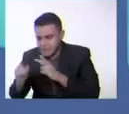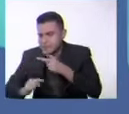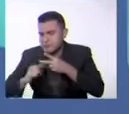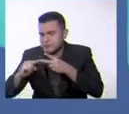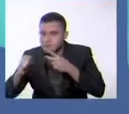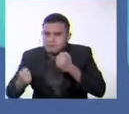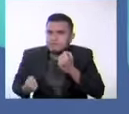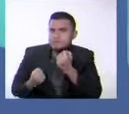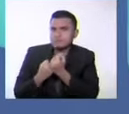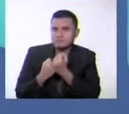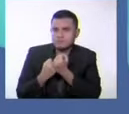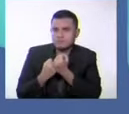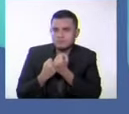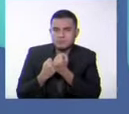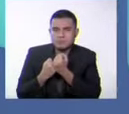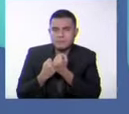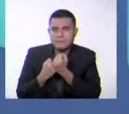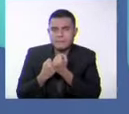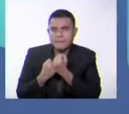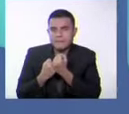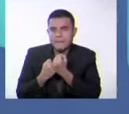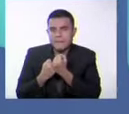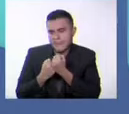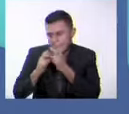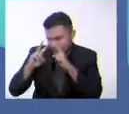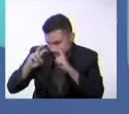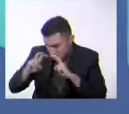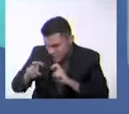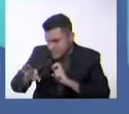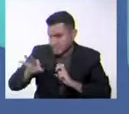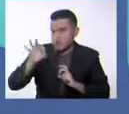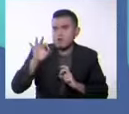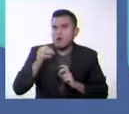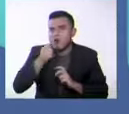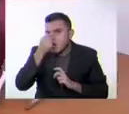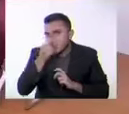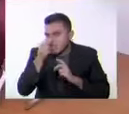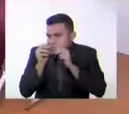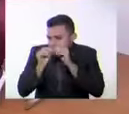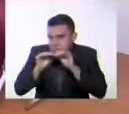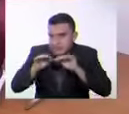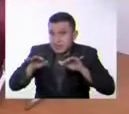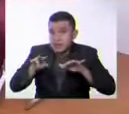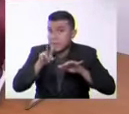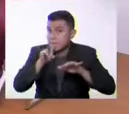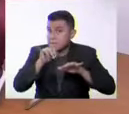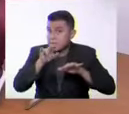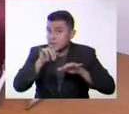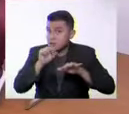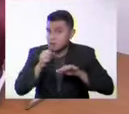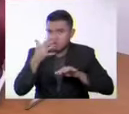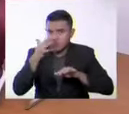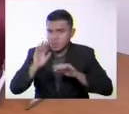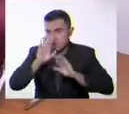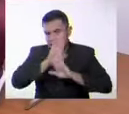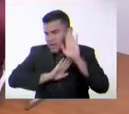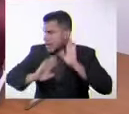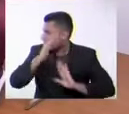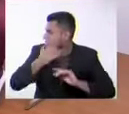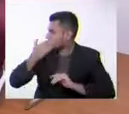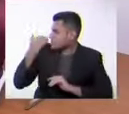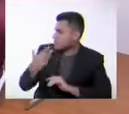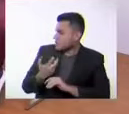otro tipo de descubrimientos como virus. Incluso en el plano histórico